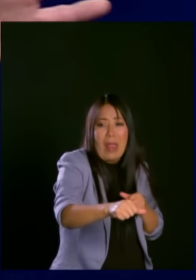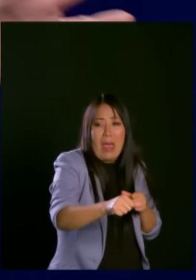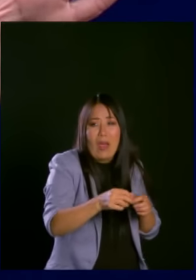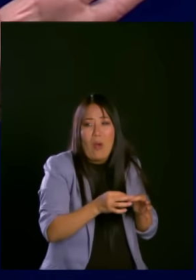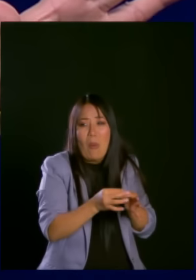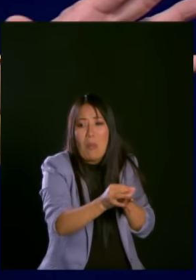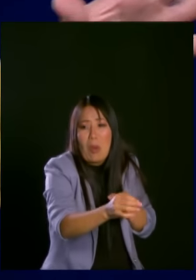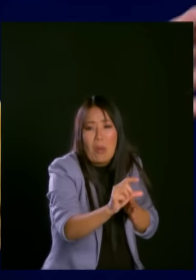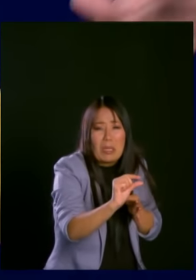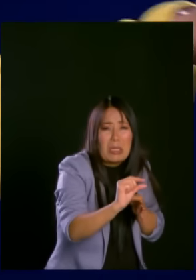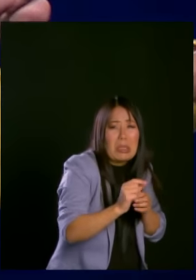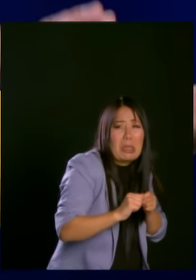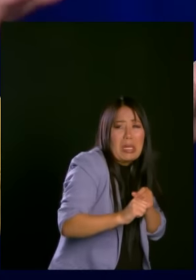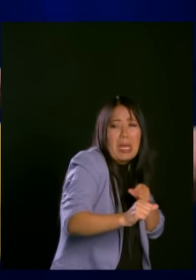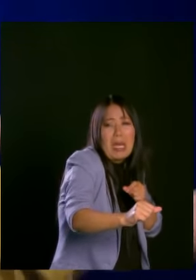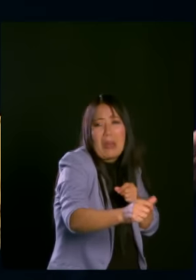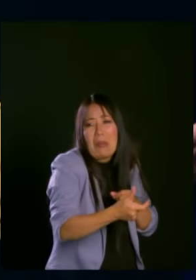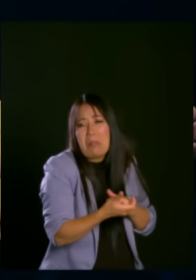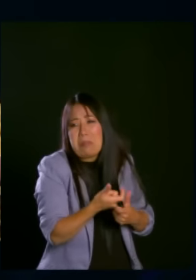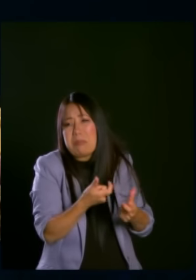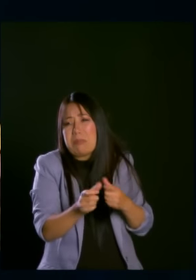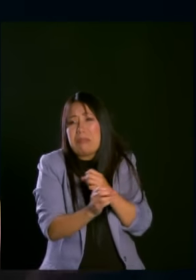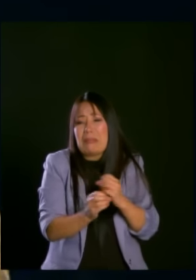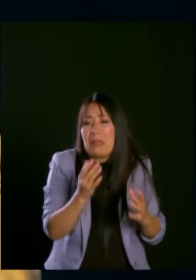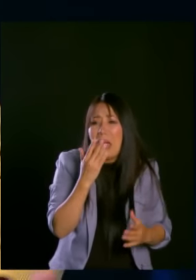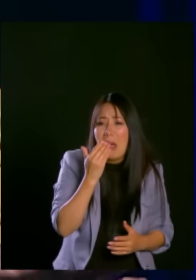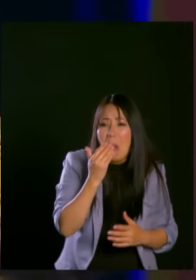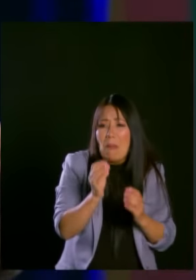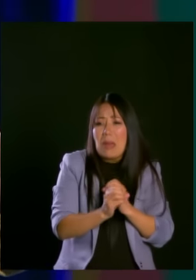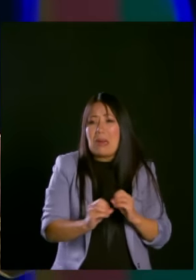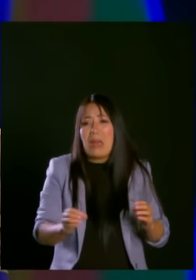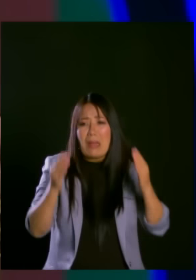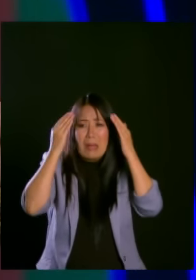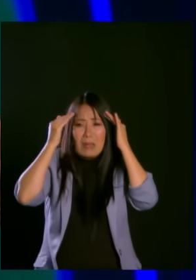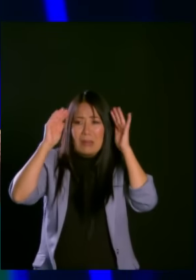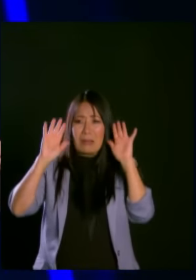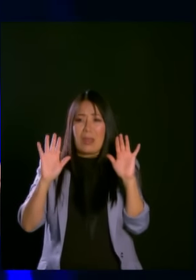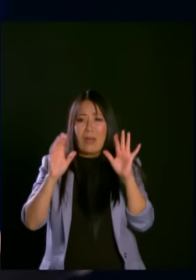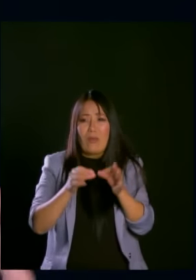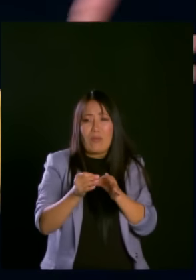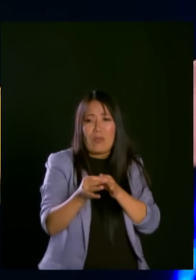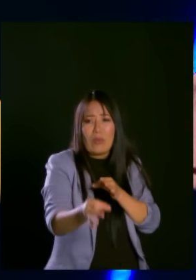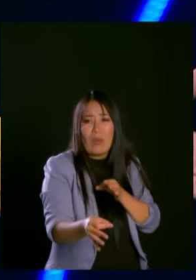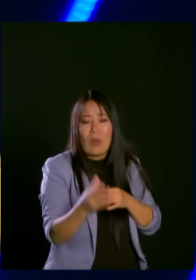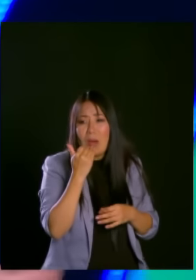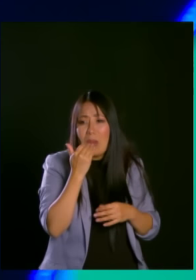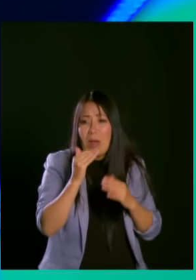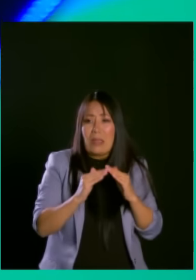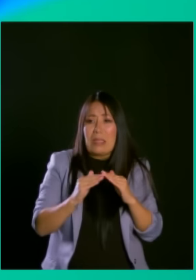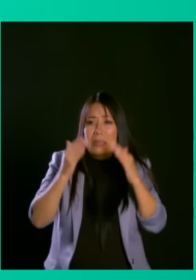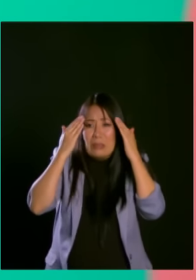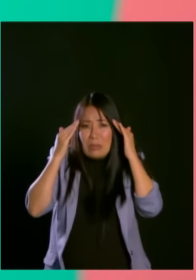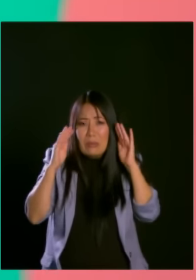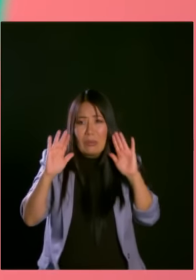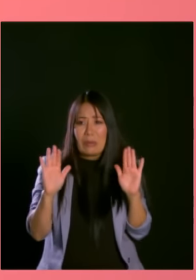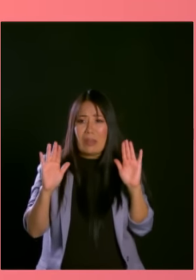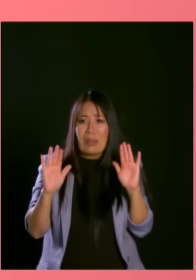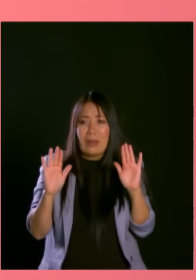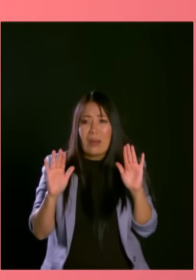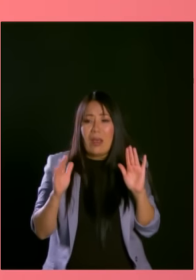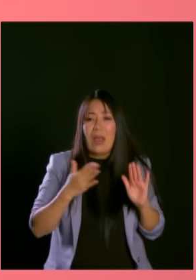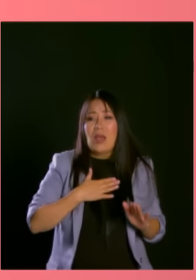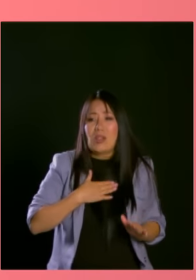sea, como que la santidad está en la pena y no en el carácter, ¿verdad? Pero ese era el estereotipo, eso es lo que yo cargaba aquí en mi